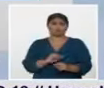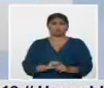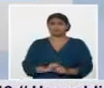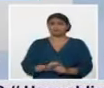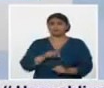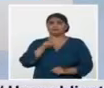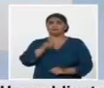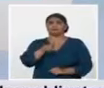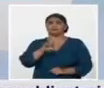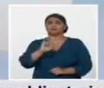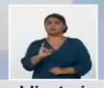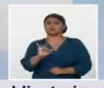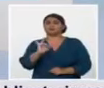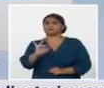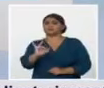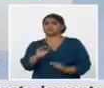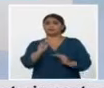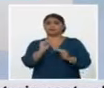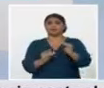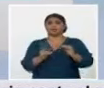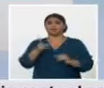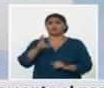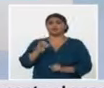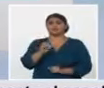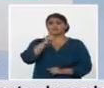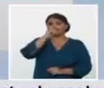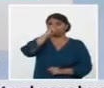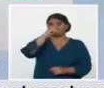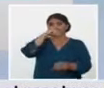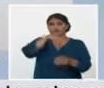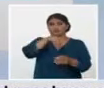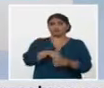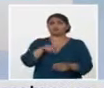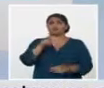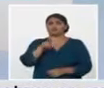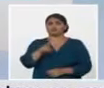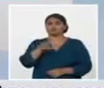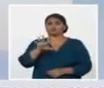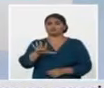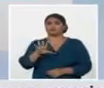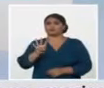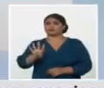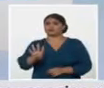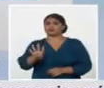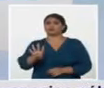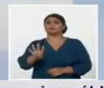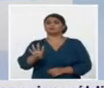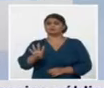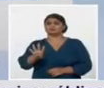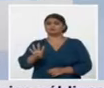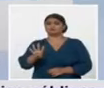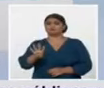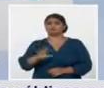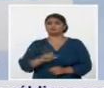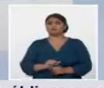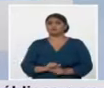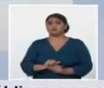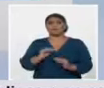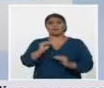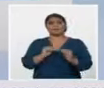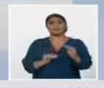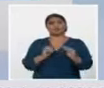167 menores de 20 años de edad, de ellos 154 en edades pediátricas,